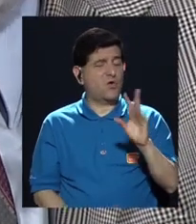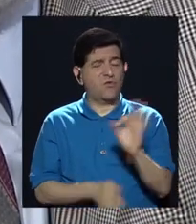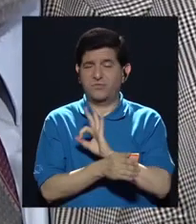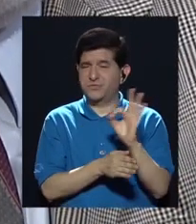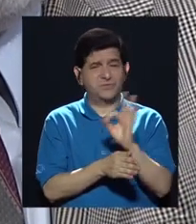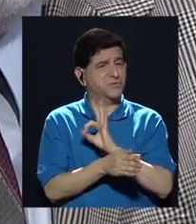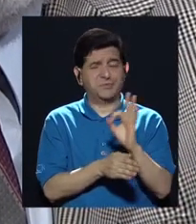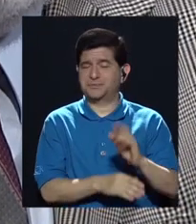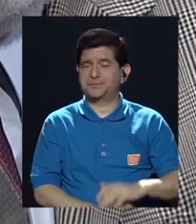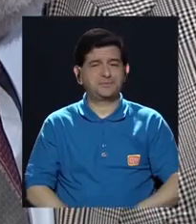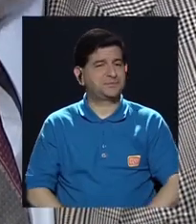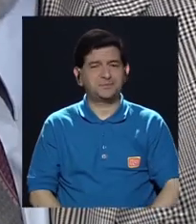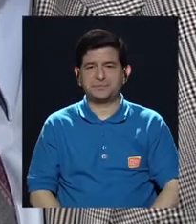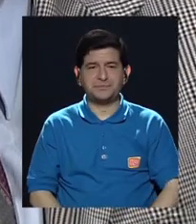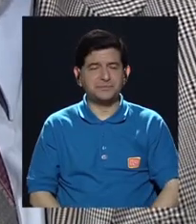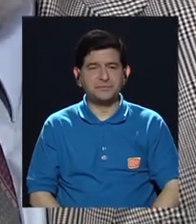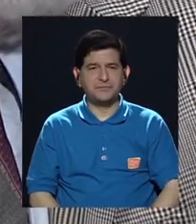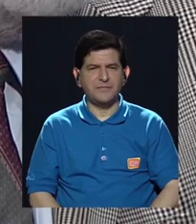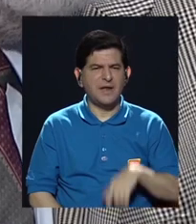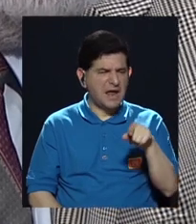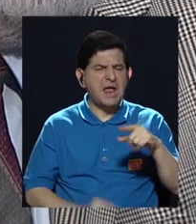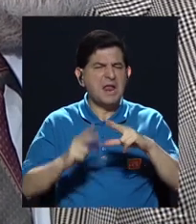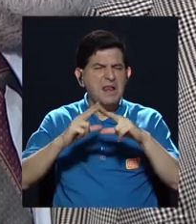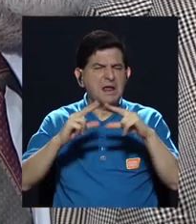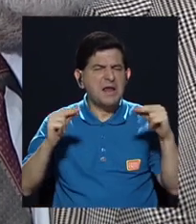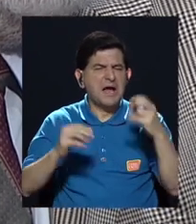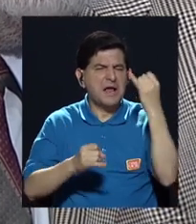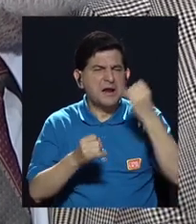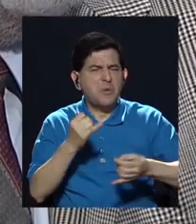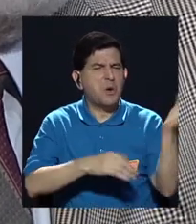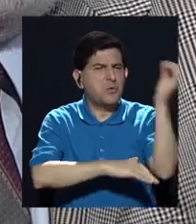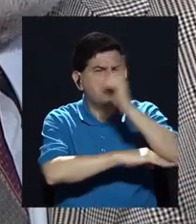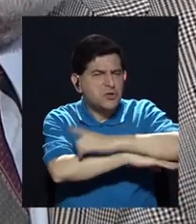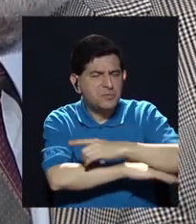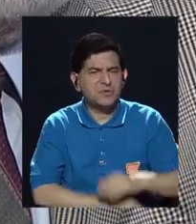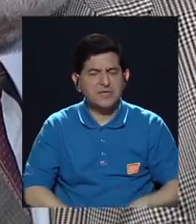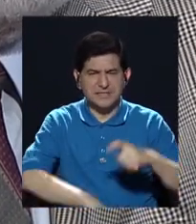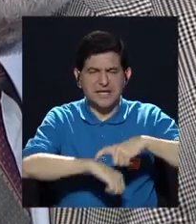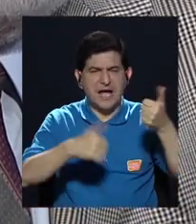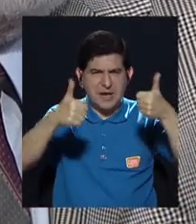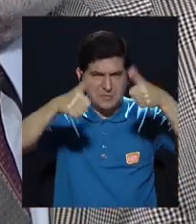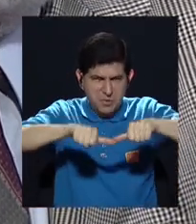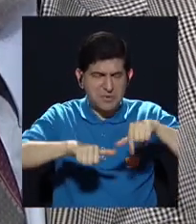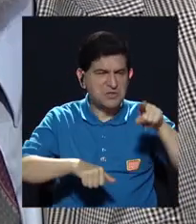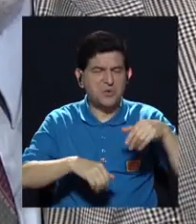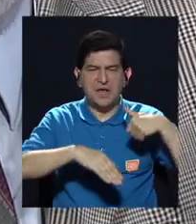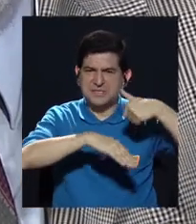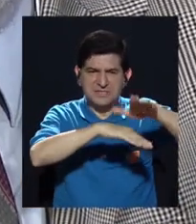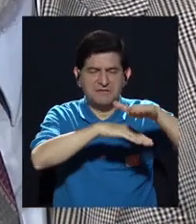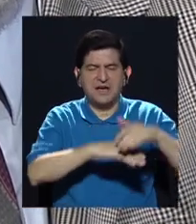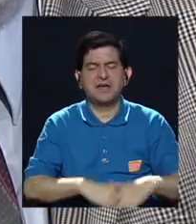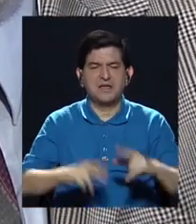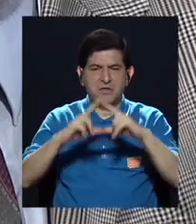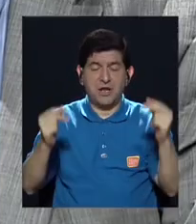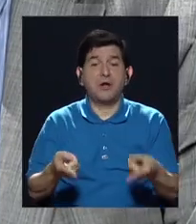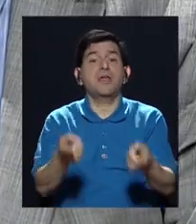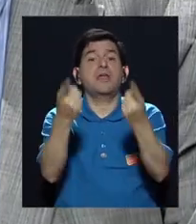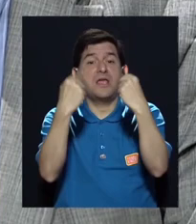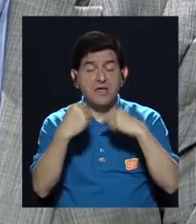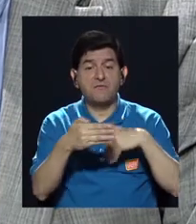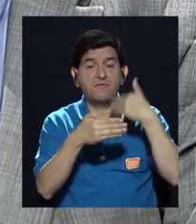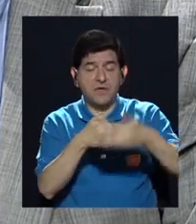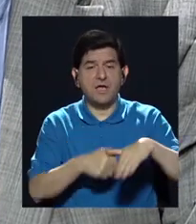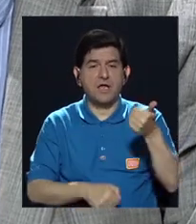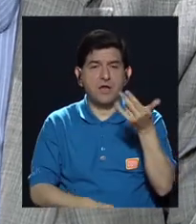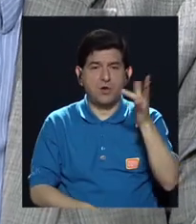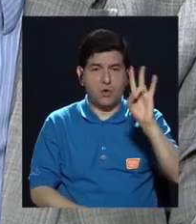entiendo. Funcionando. Y él sobre estaba todo, en Nicaragua. En los últimos días, durante el pacto, él estaba en Nicaragua. Y regresó, ¿verdad?